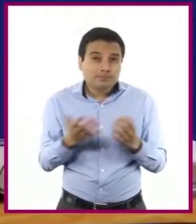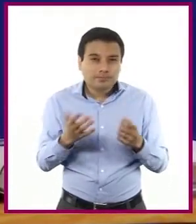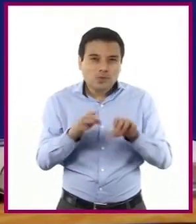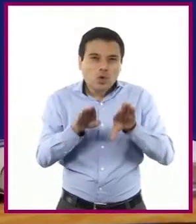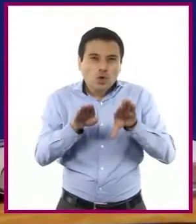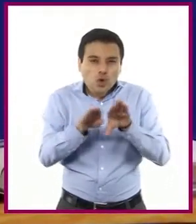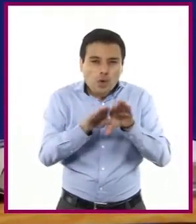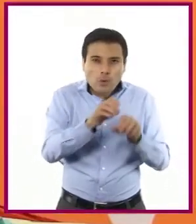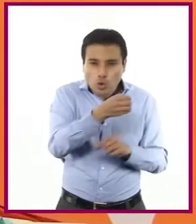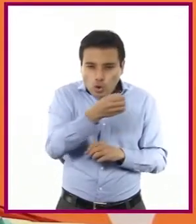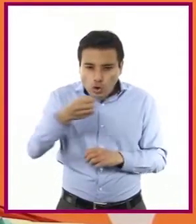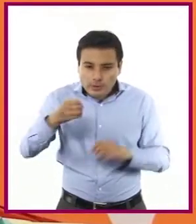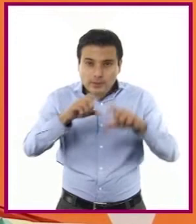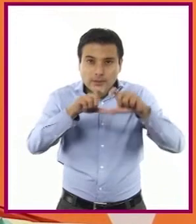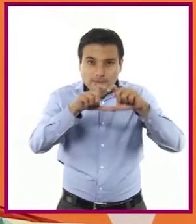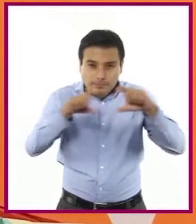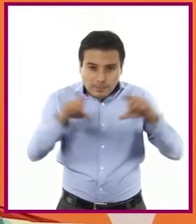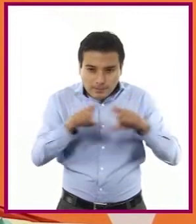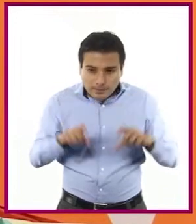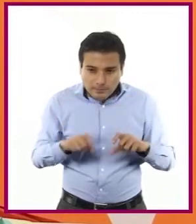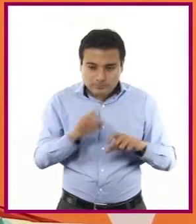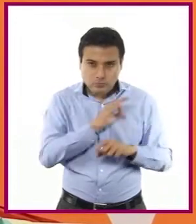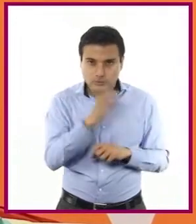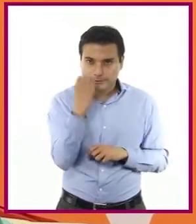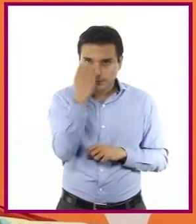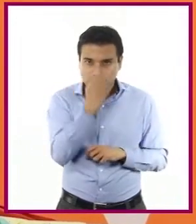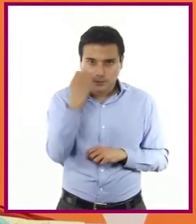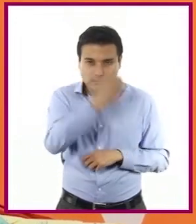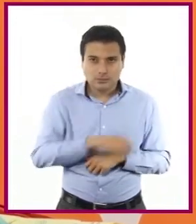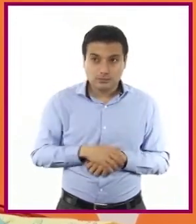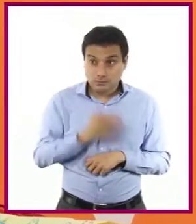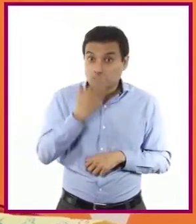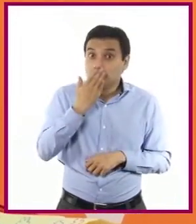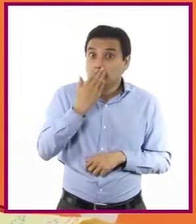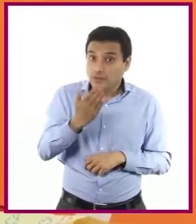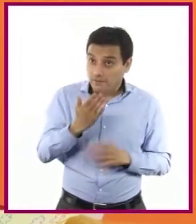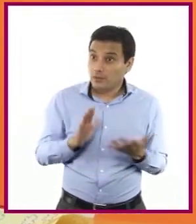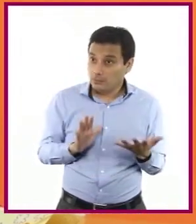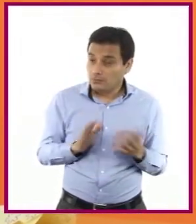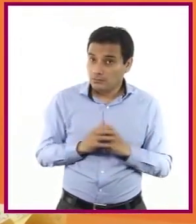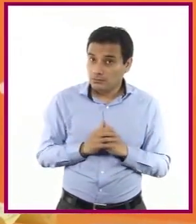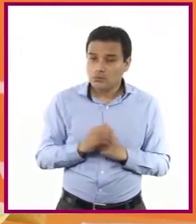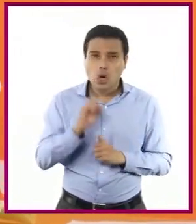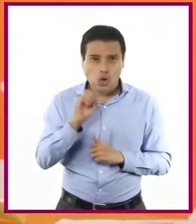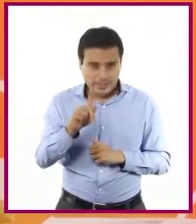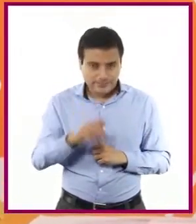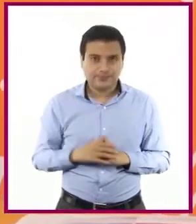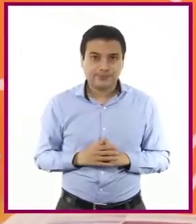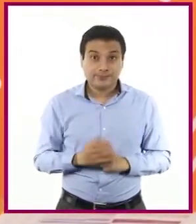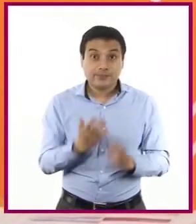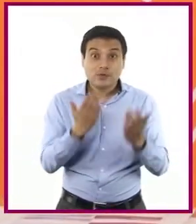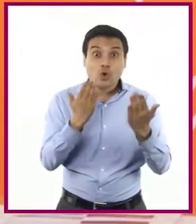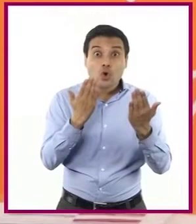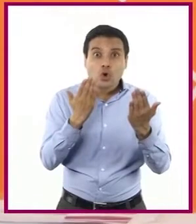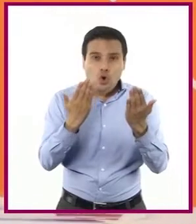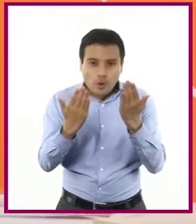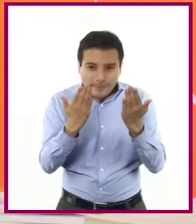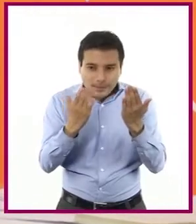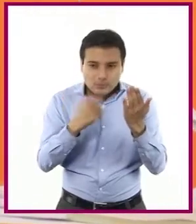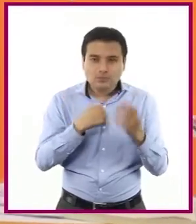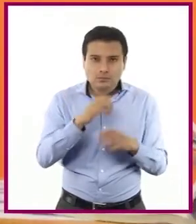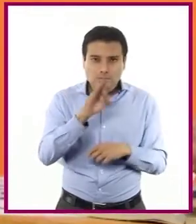está dividido cada texto. Me parece bien. Ya con esta comparación puedes ir